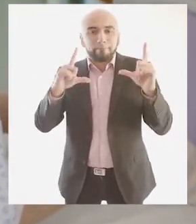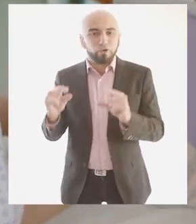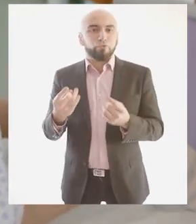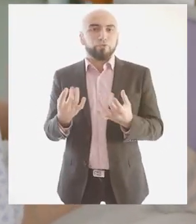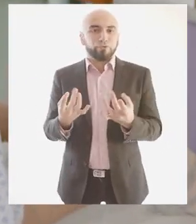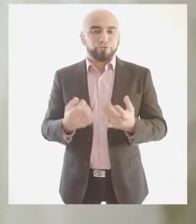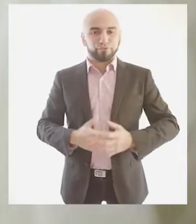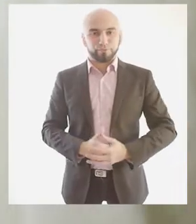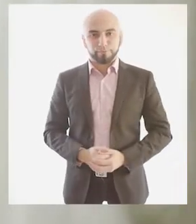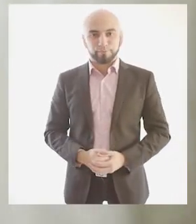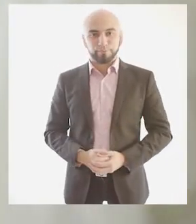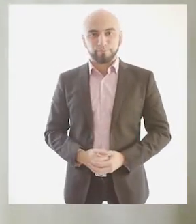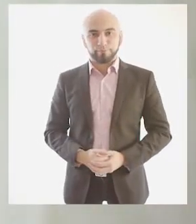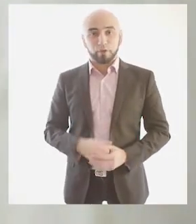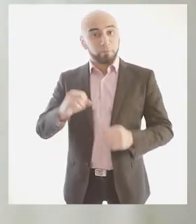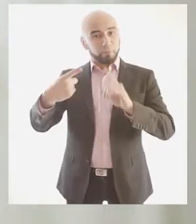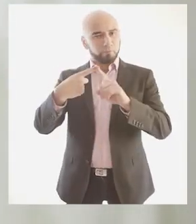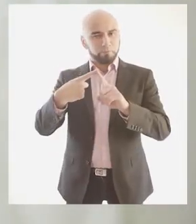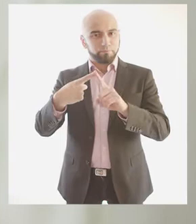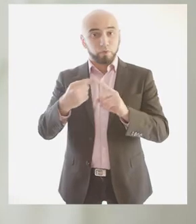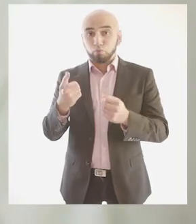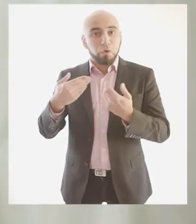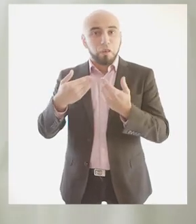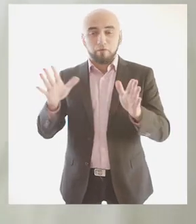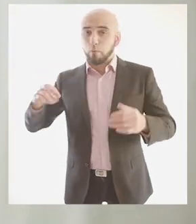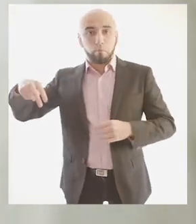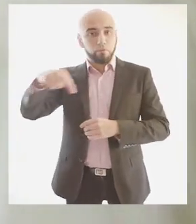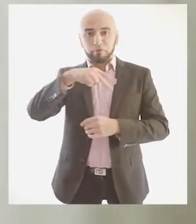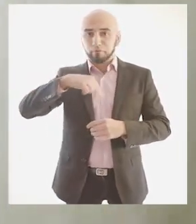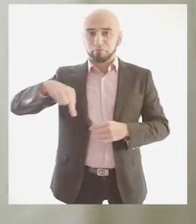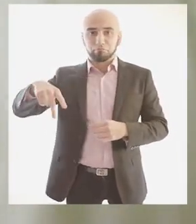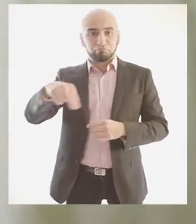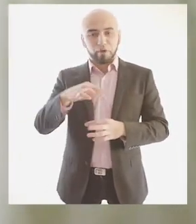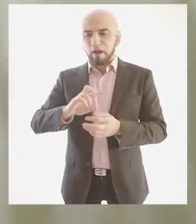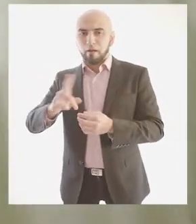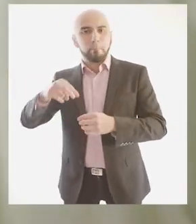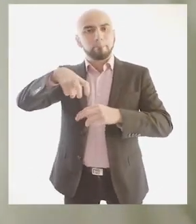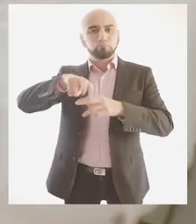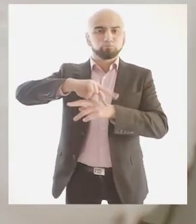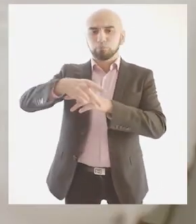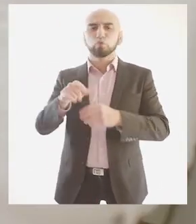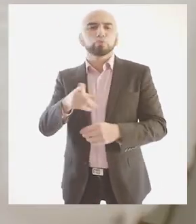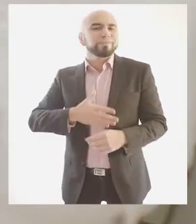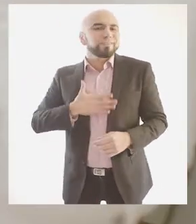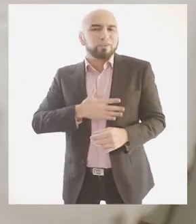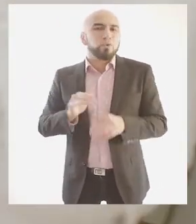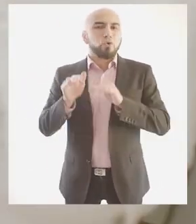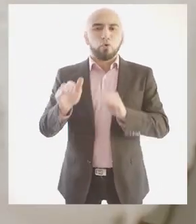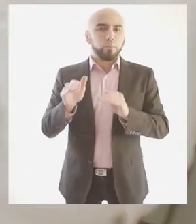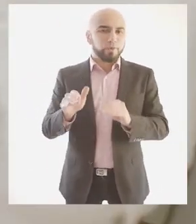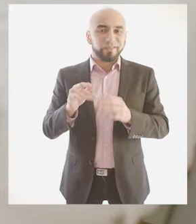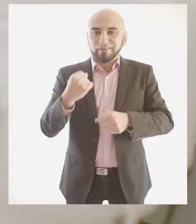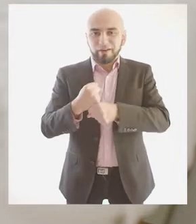contracciones. Lo primero es que tengas la libertad de moverte, de caminar y cambiar de posición como tú te sientas más cómoda